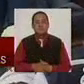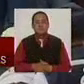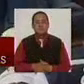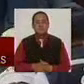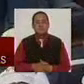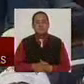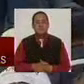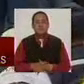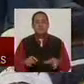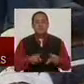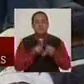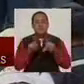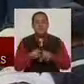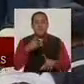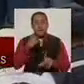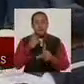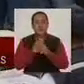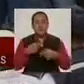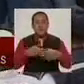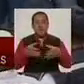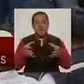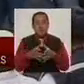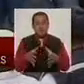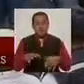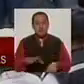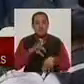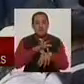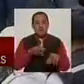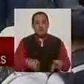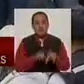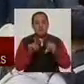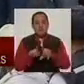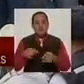Se ha hecho presente también el sector salud con diferentes módulos